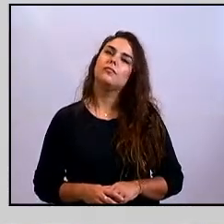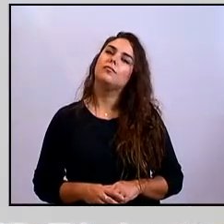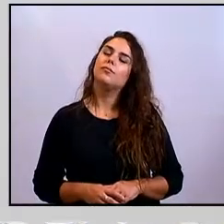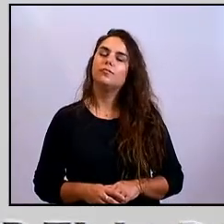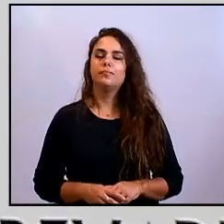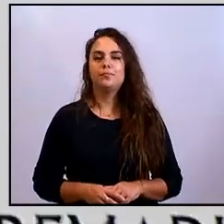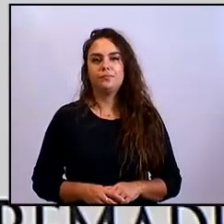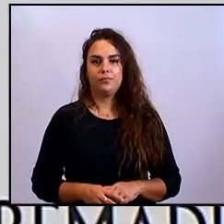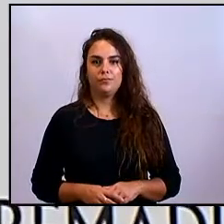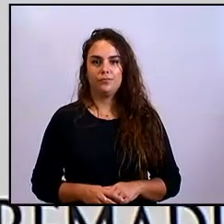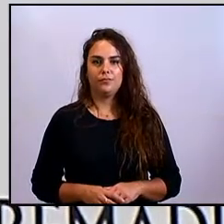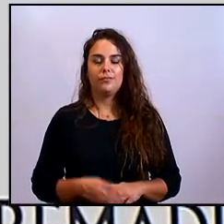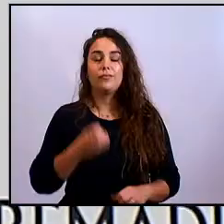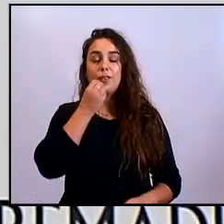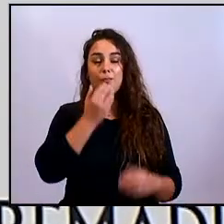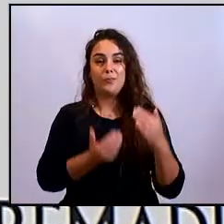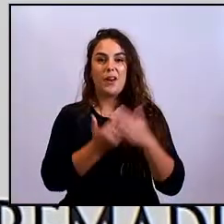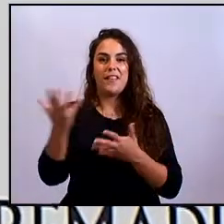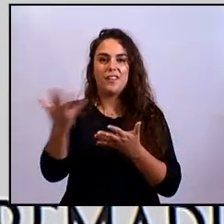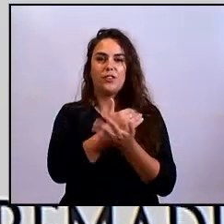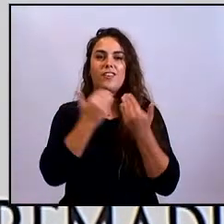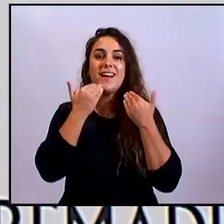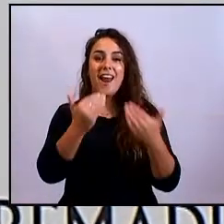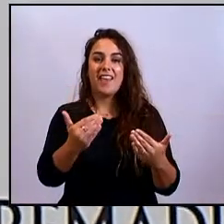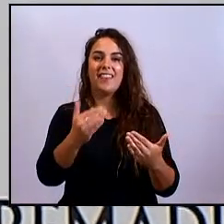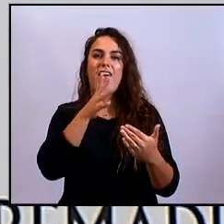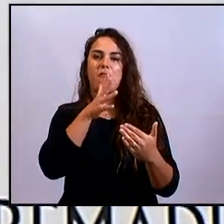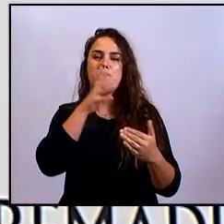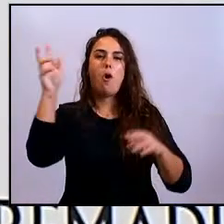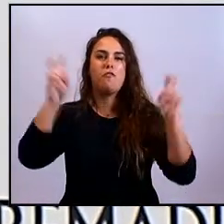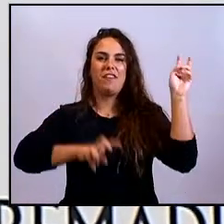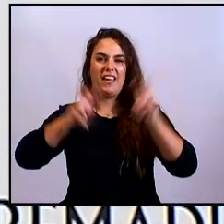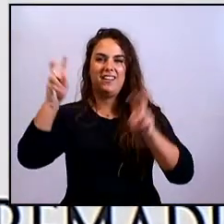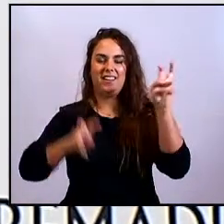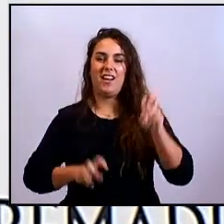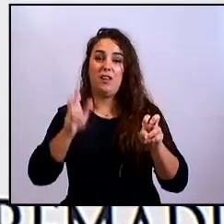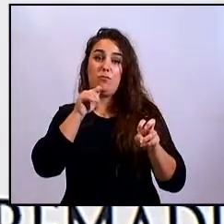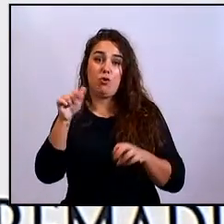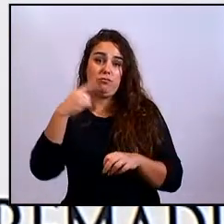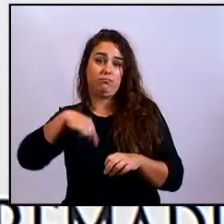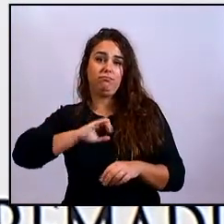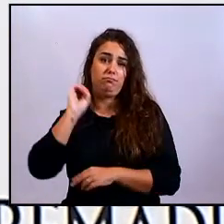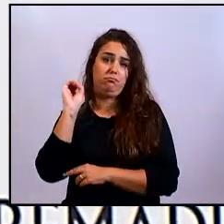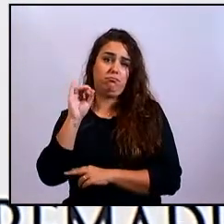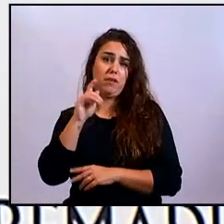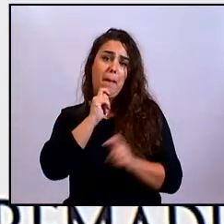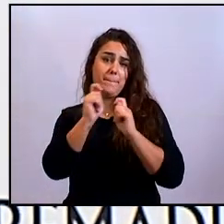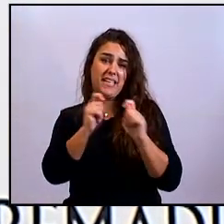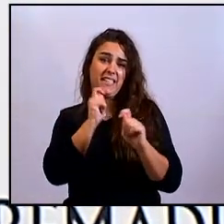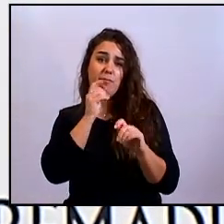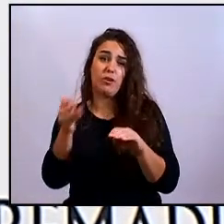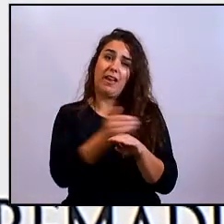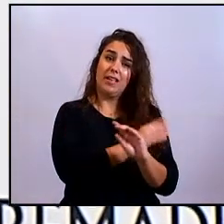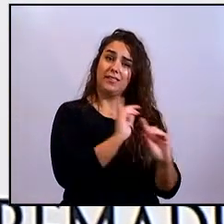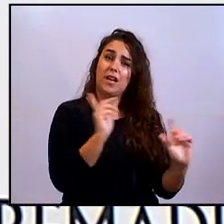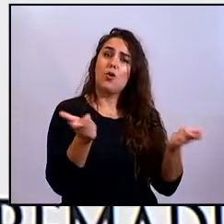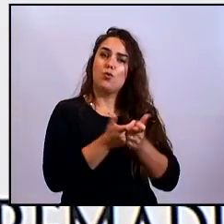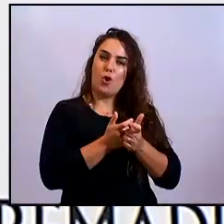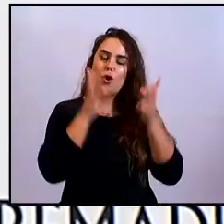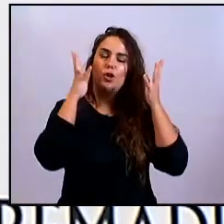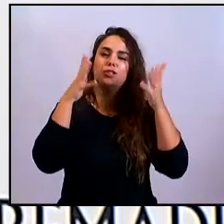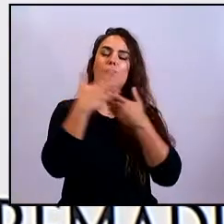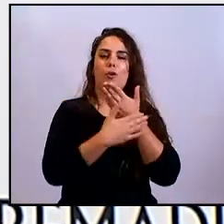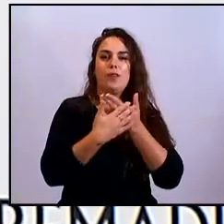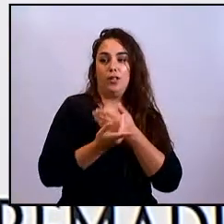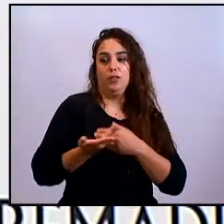Bueno, muy buenos días a todos y muchísimas gracias por asistir a esta comparecencia, a esta rueda de prensa posterior a la reunión del Consejo de Gobierno que